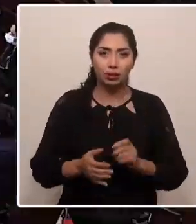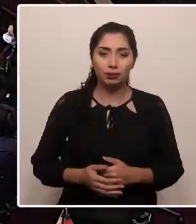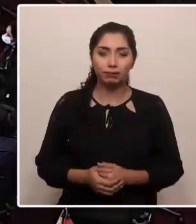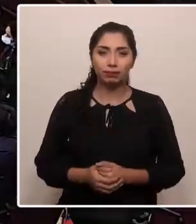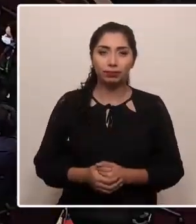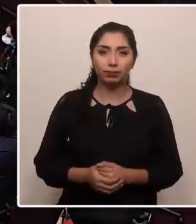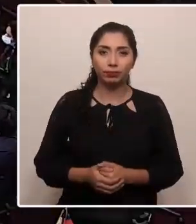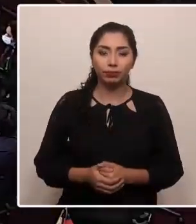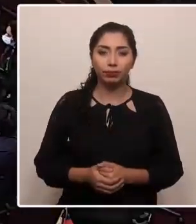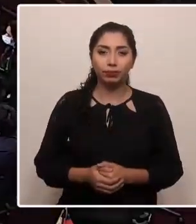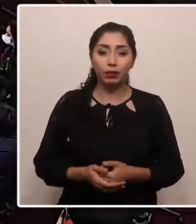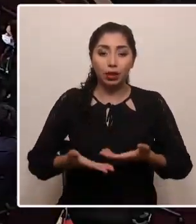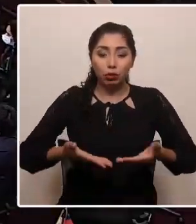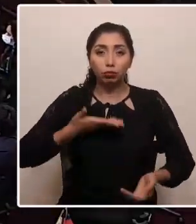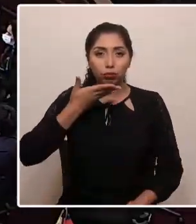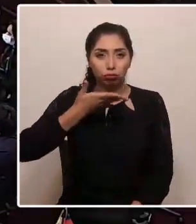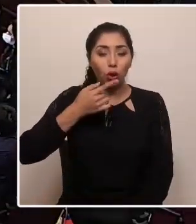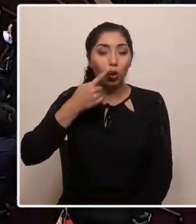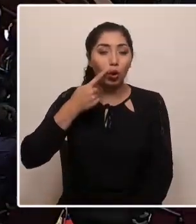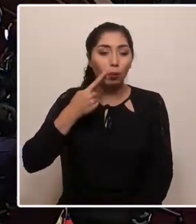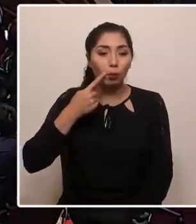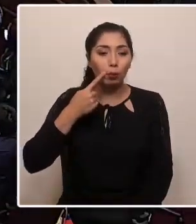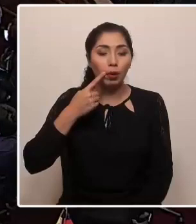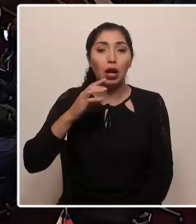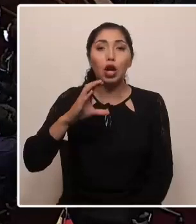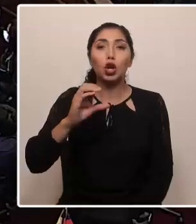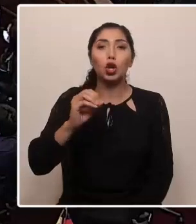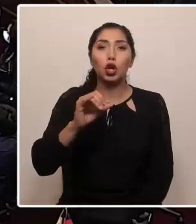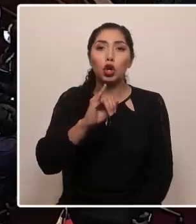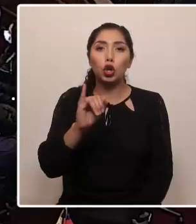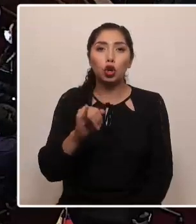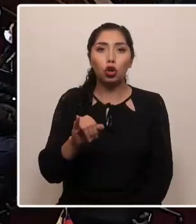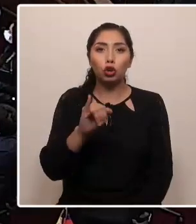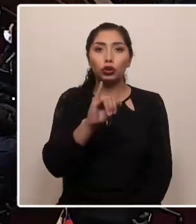Tiene la palabra el convencional Ruggiero Cozzi.